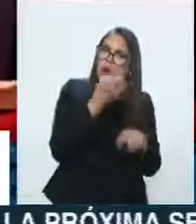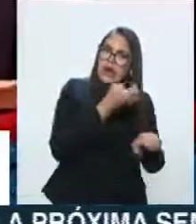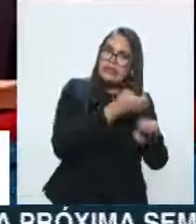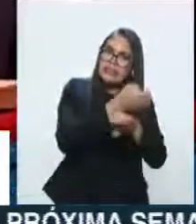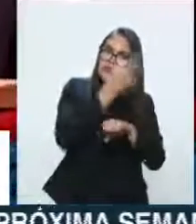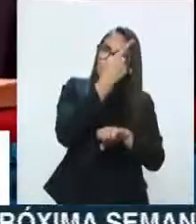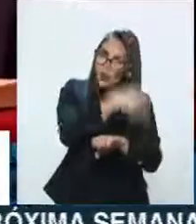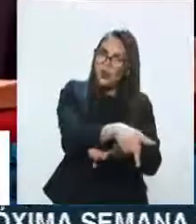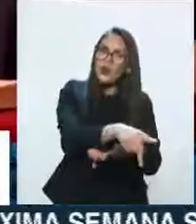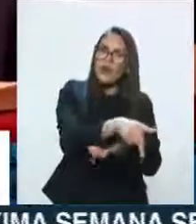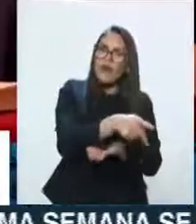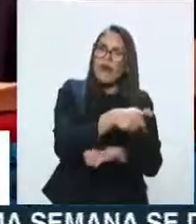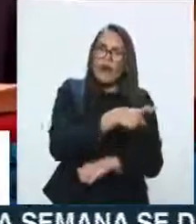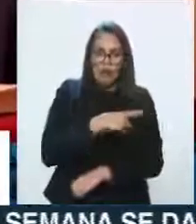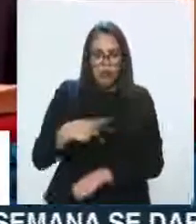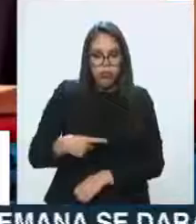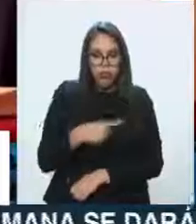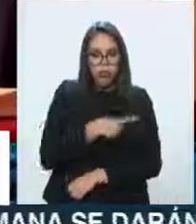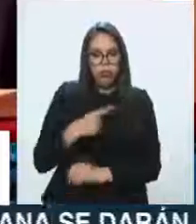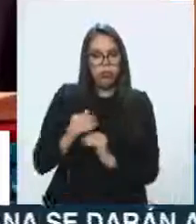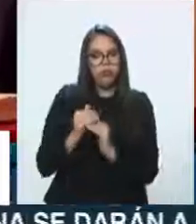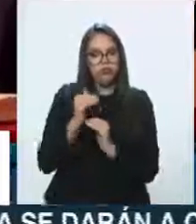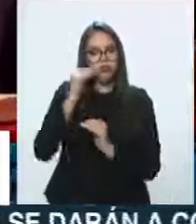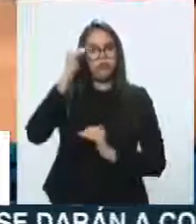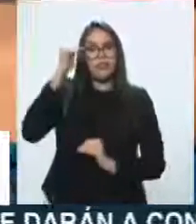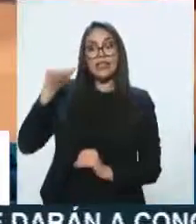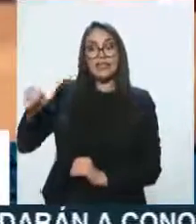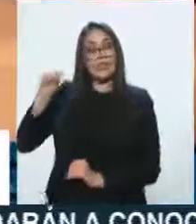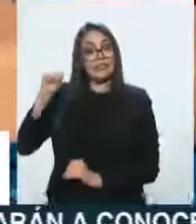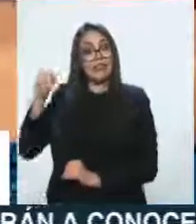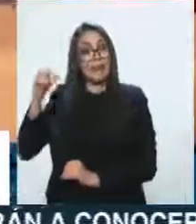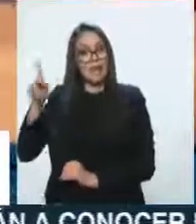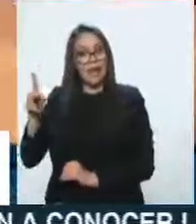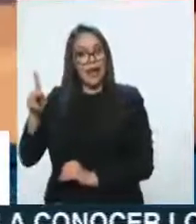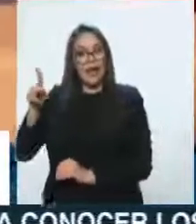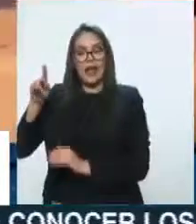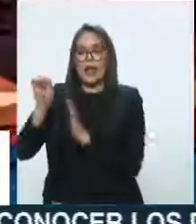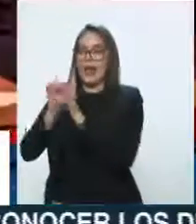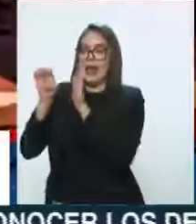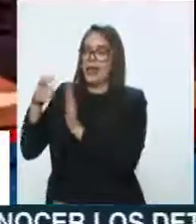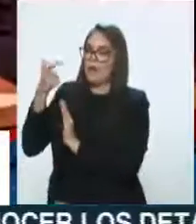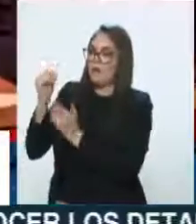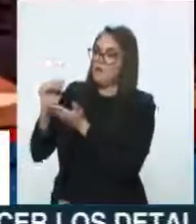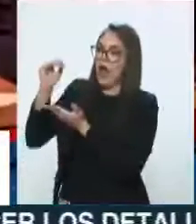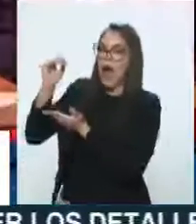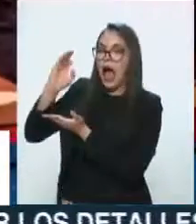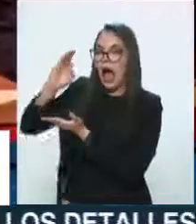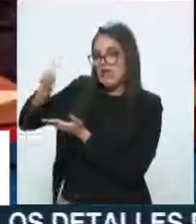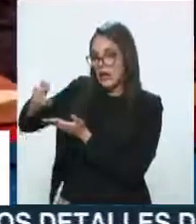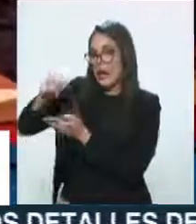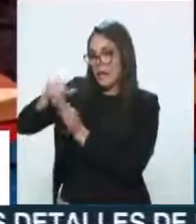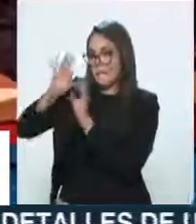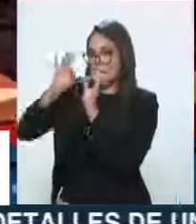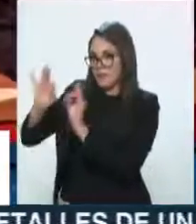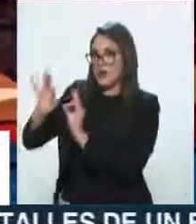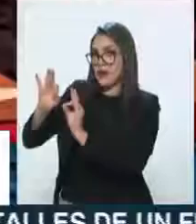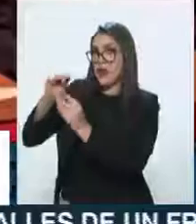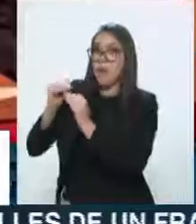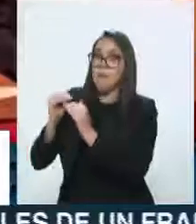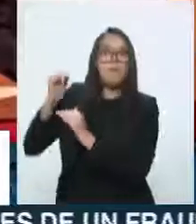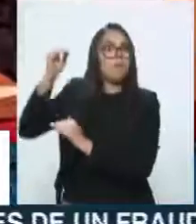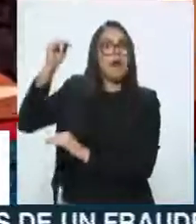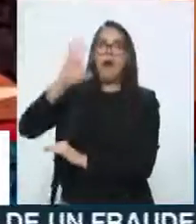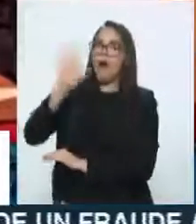que permite la Secretaría de Hacienda. Hay una disposición que se llaman ingresos